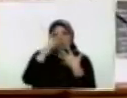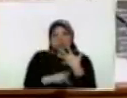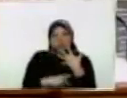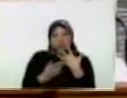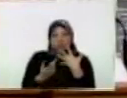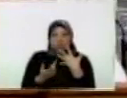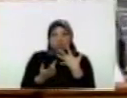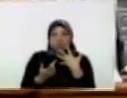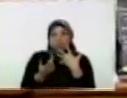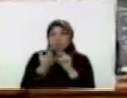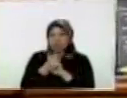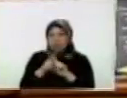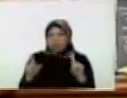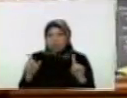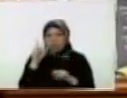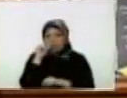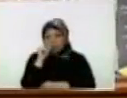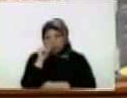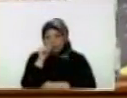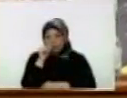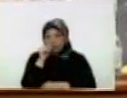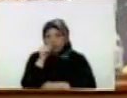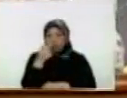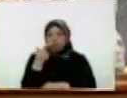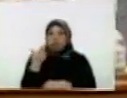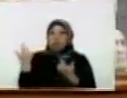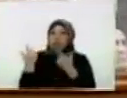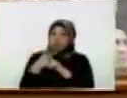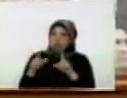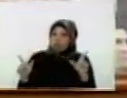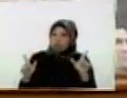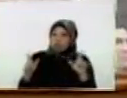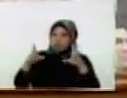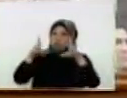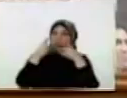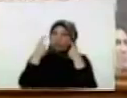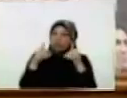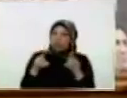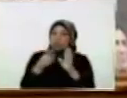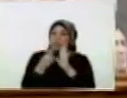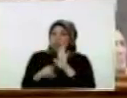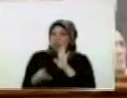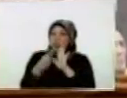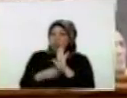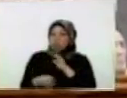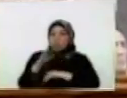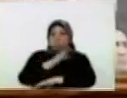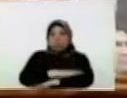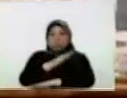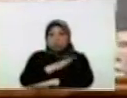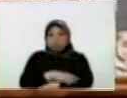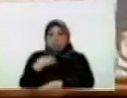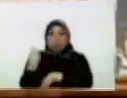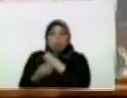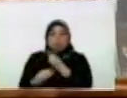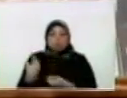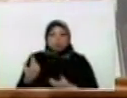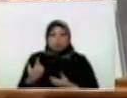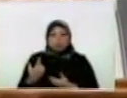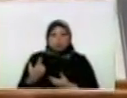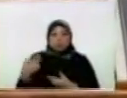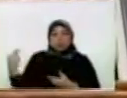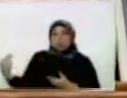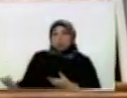manera autodeterminada, de manera determinante, toman la decisión, actúan y levantan las